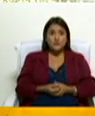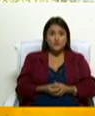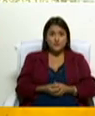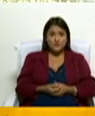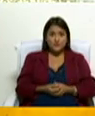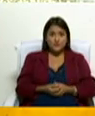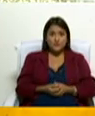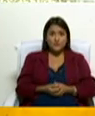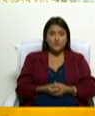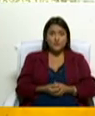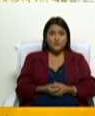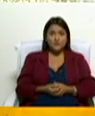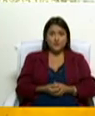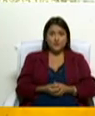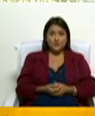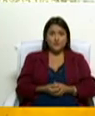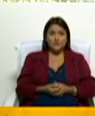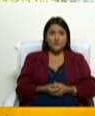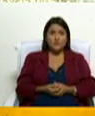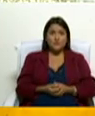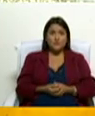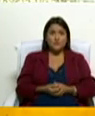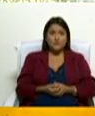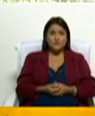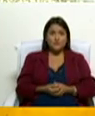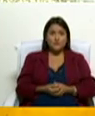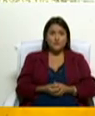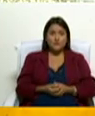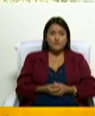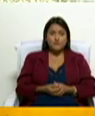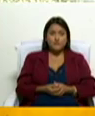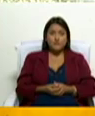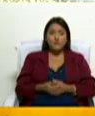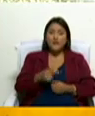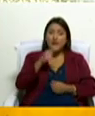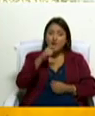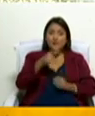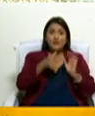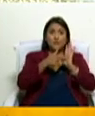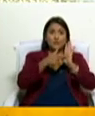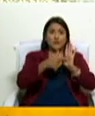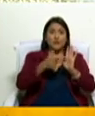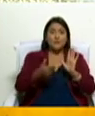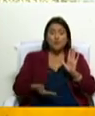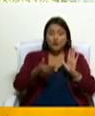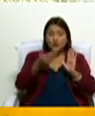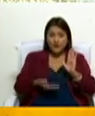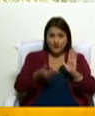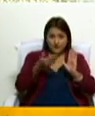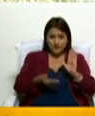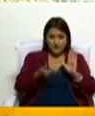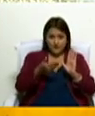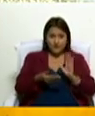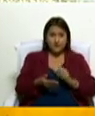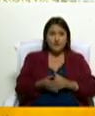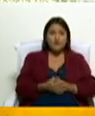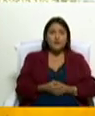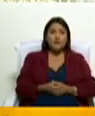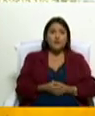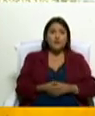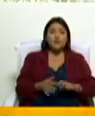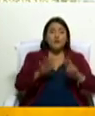bolívares donde resalta como nota distintiva hermanas y hermanos que el